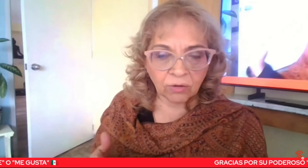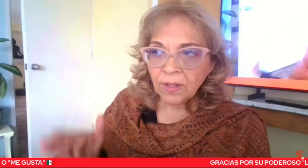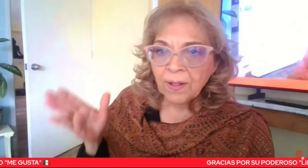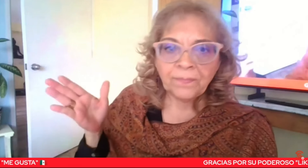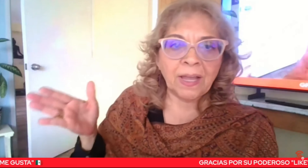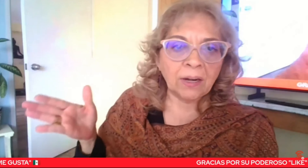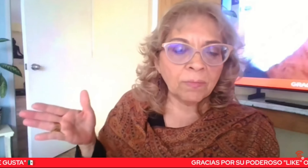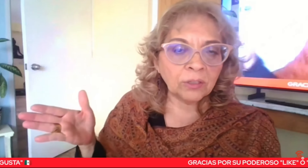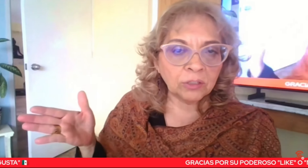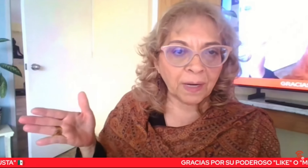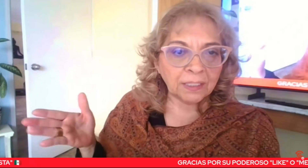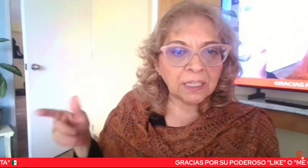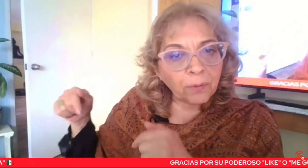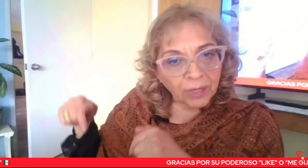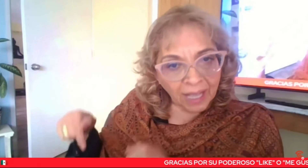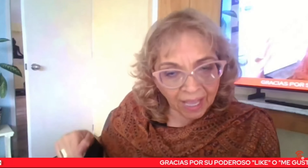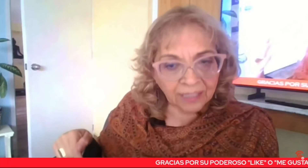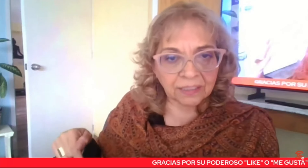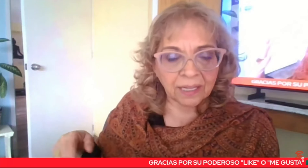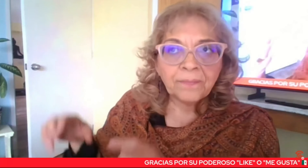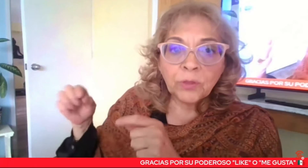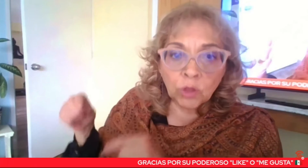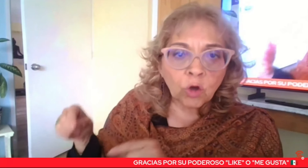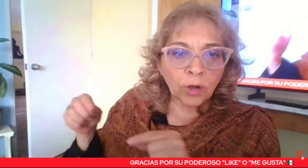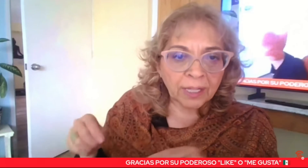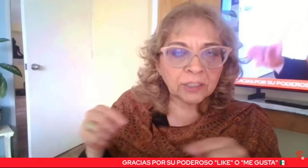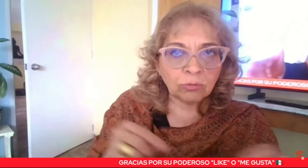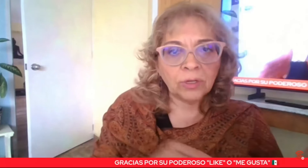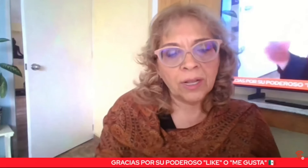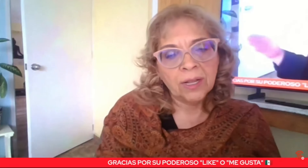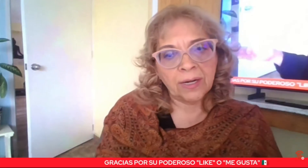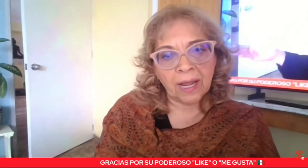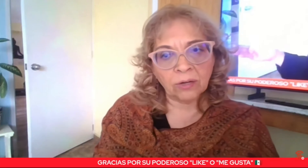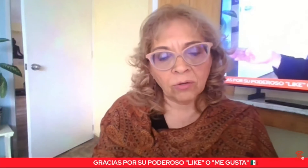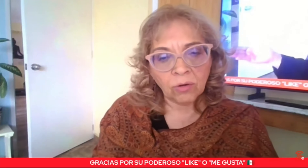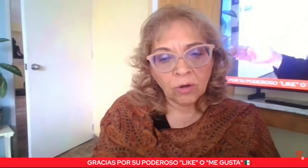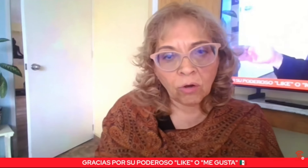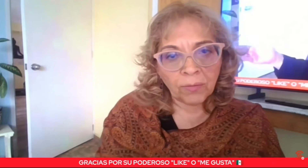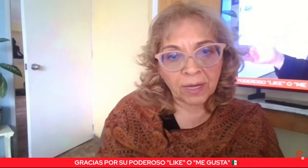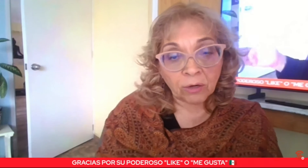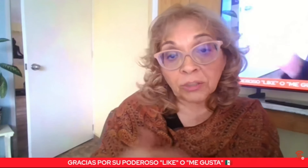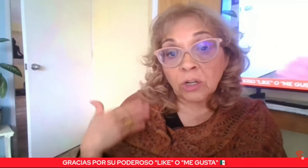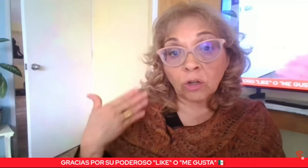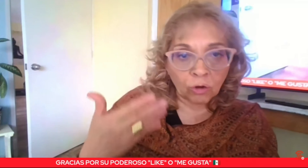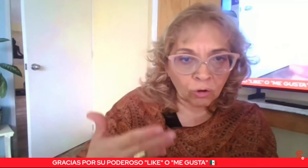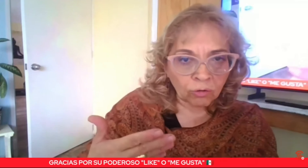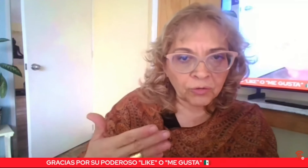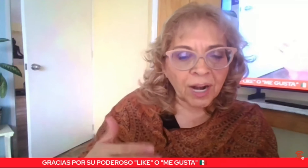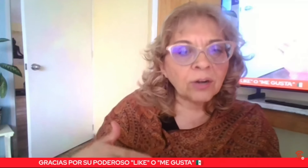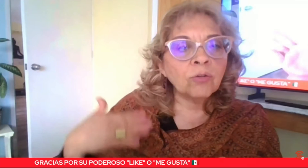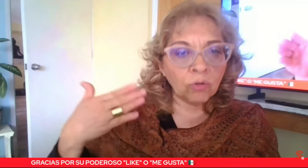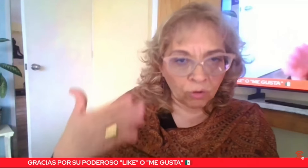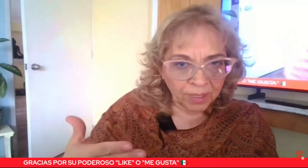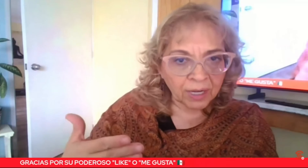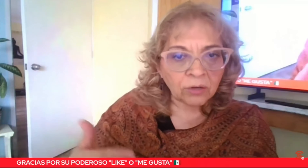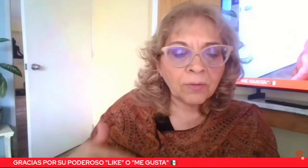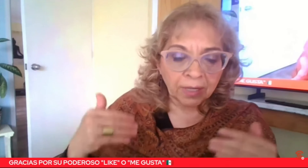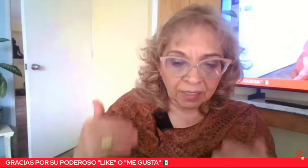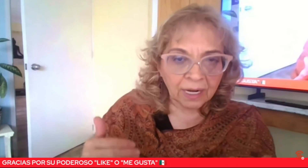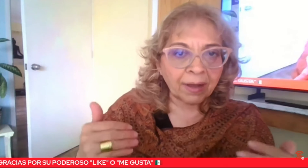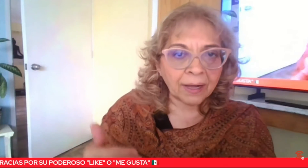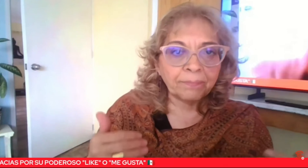yo, de argumentos para decir por qué este no es un narcogobierno, sino todo lo contrario, un